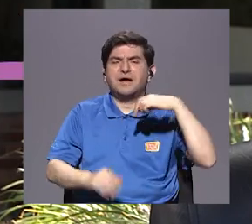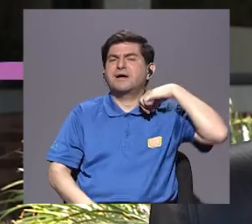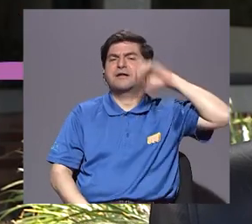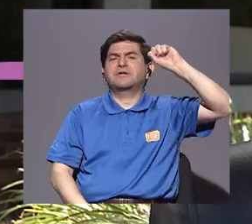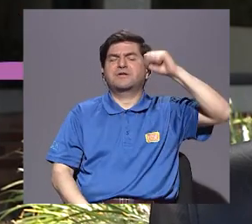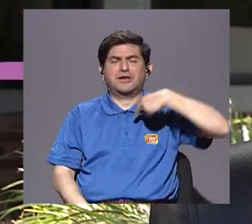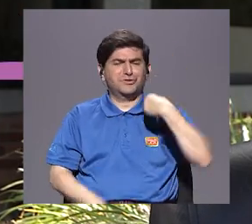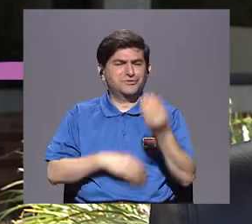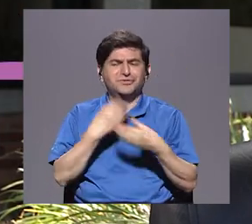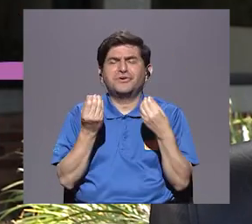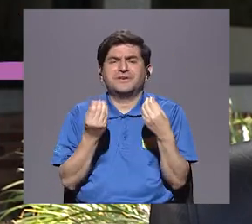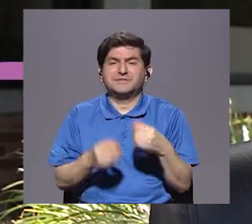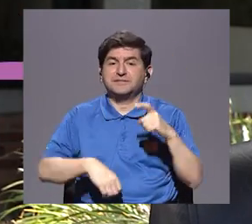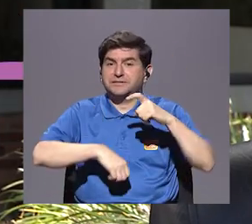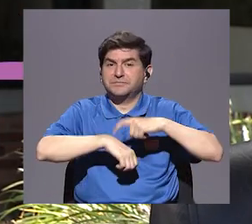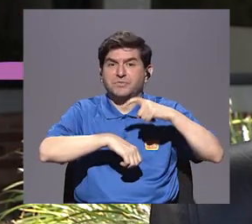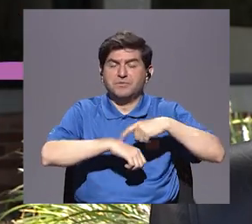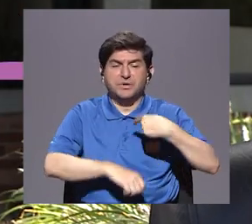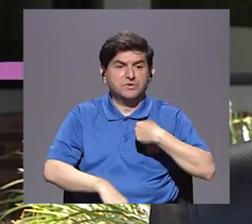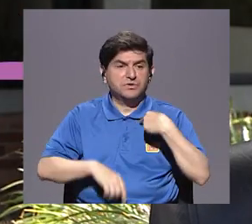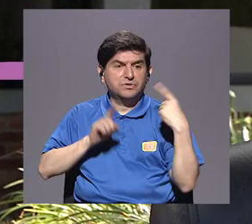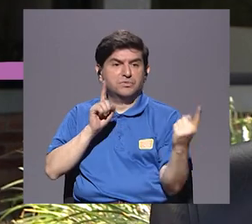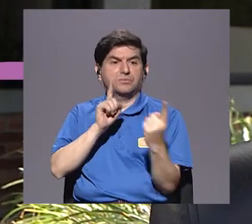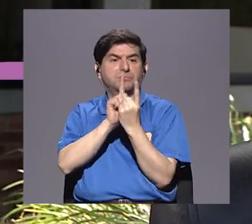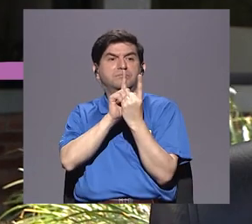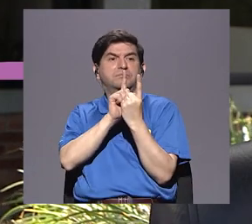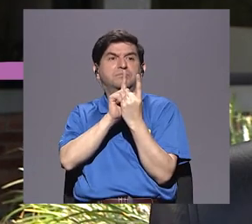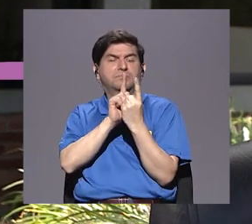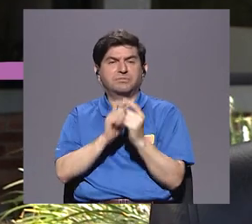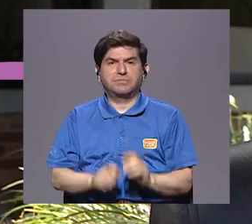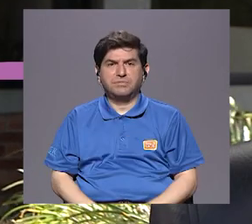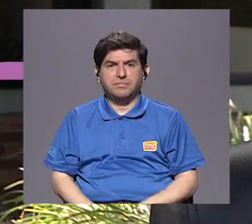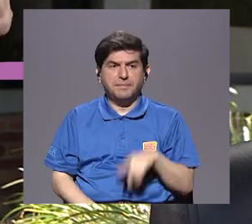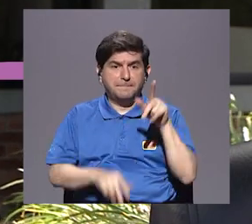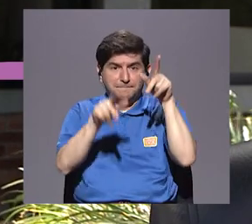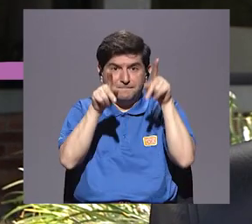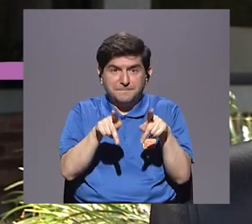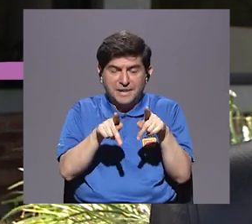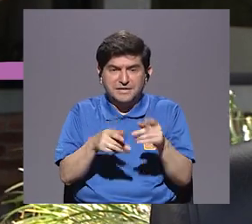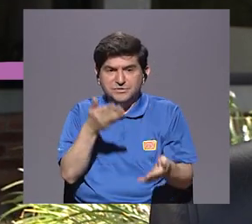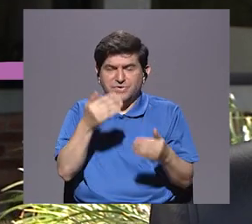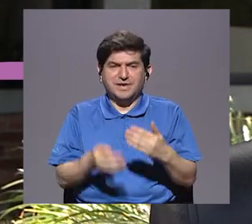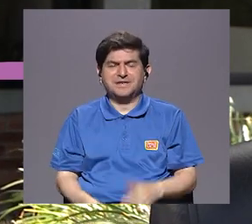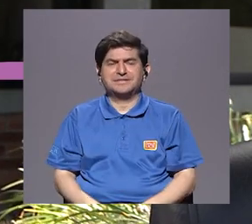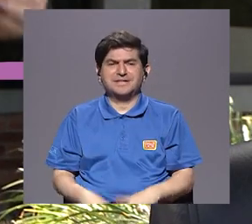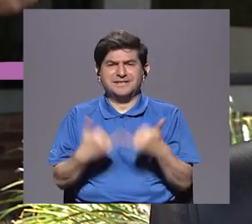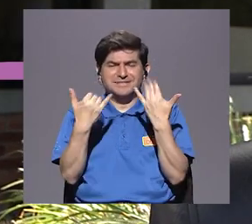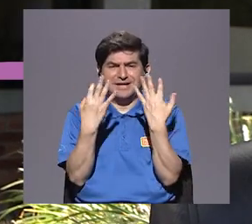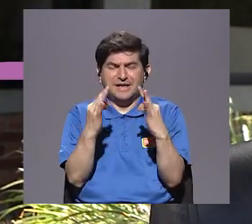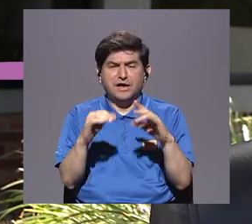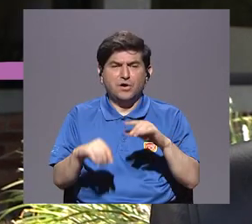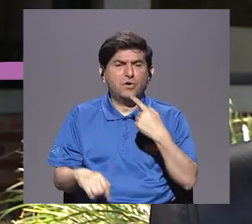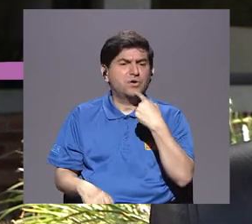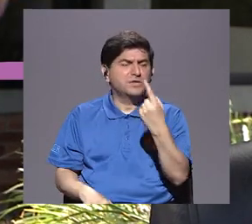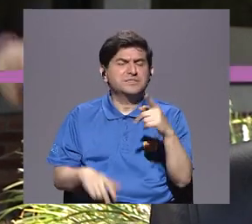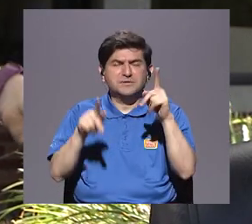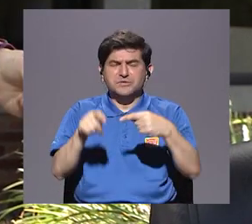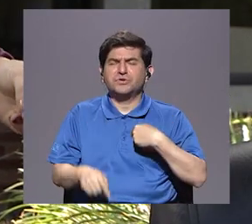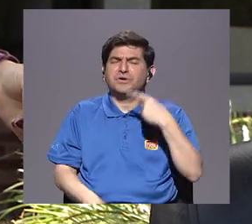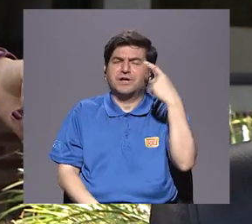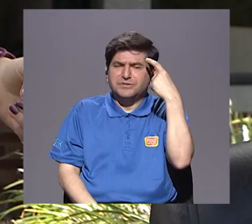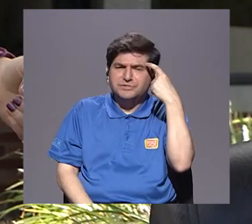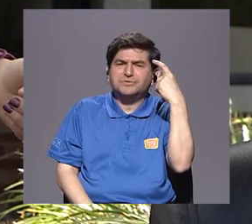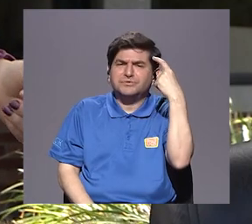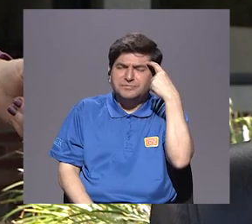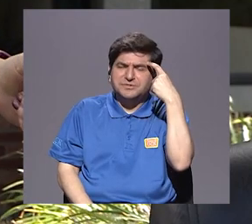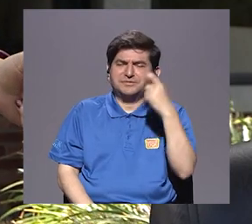puedo hacer yo si en un momento me encuentro ante así la persona con un intento o si alguien me dice es que quiero o lo estoy